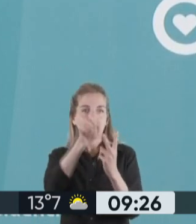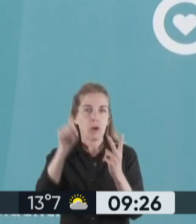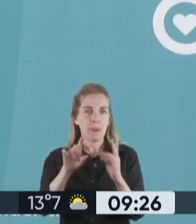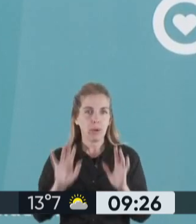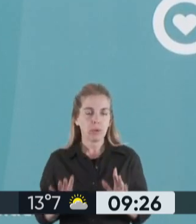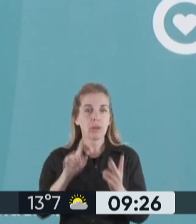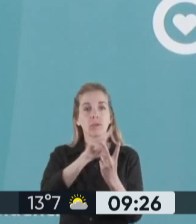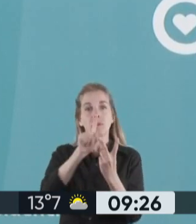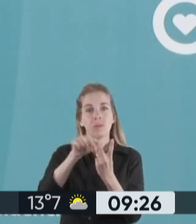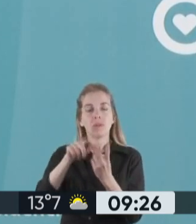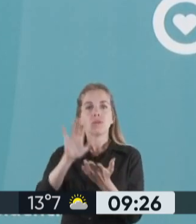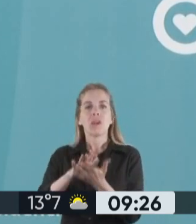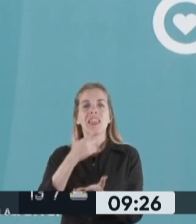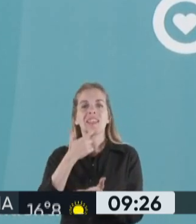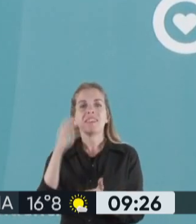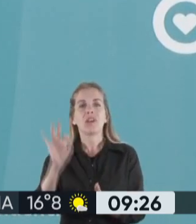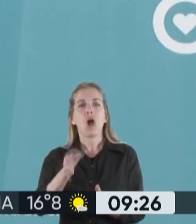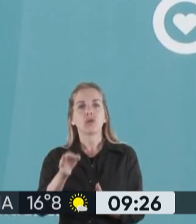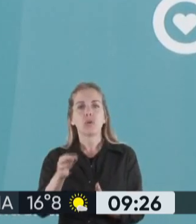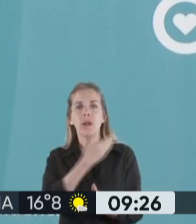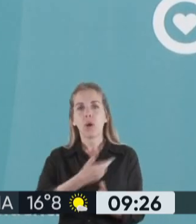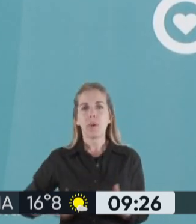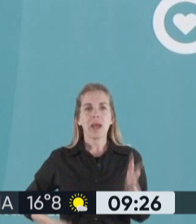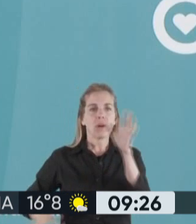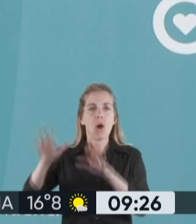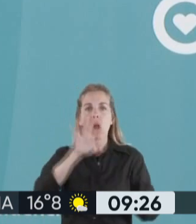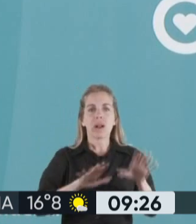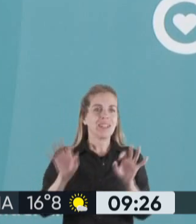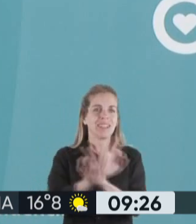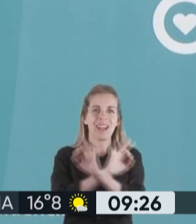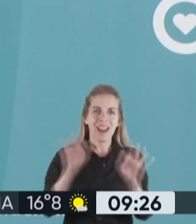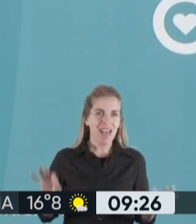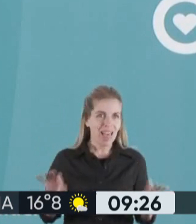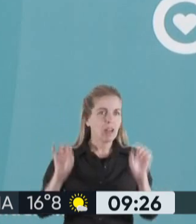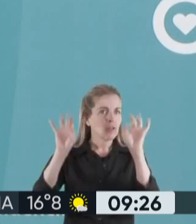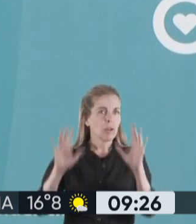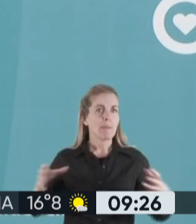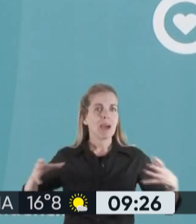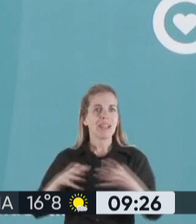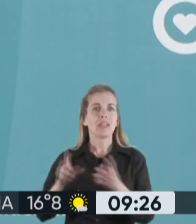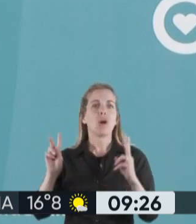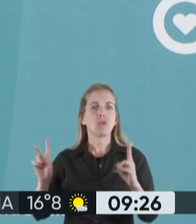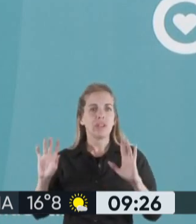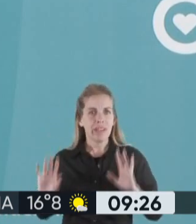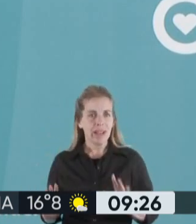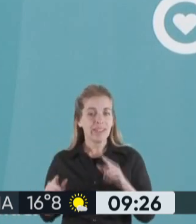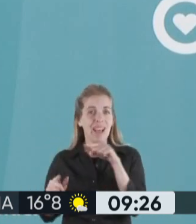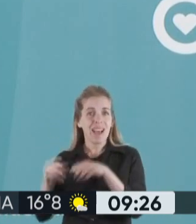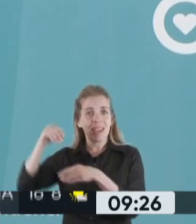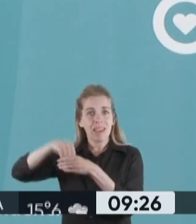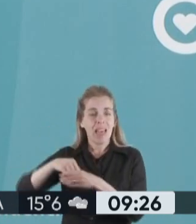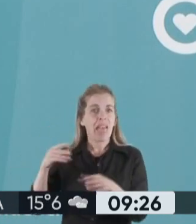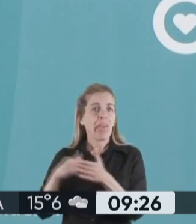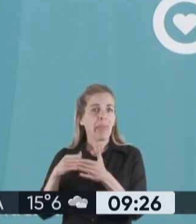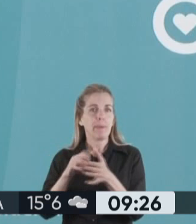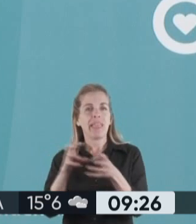La movilización del 17 de octubre no es una movilización que organice el gobierno, es una movilización que organiza el Partido Justicialista, así que se darán allí los debates y los